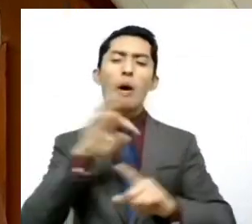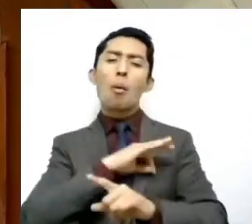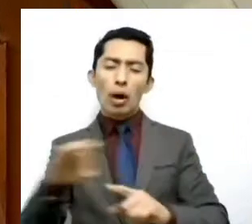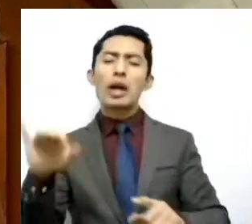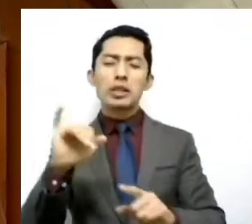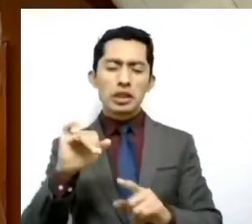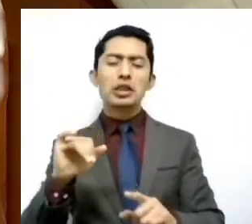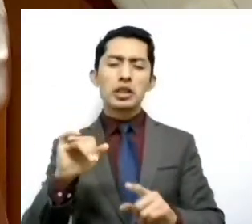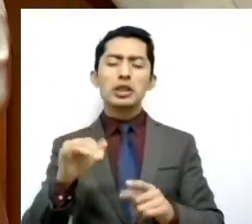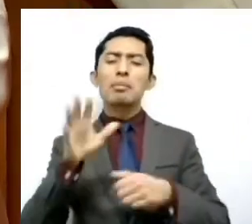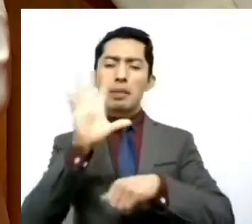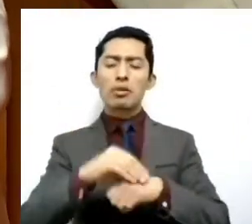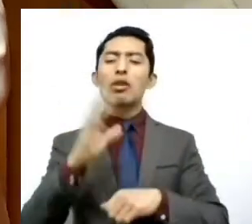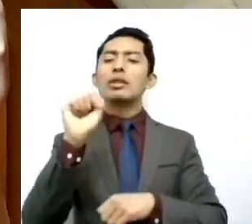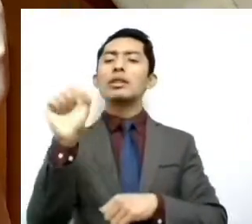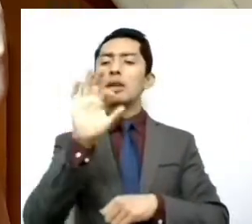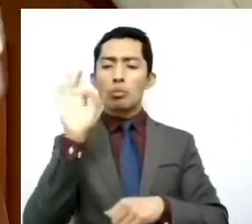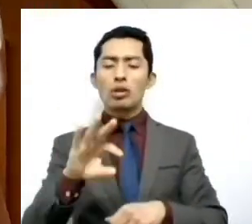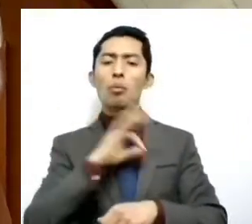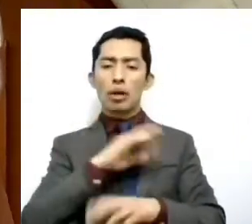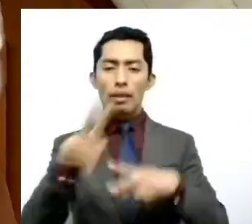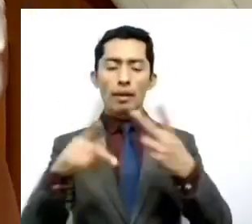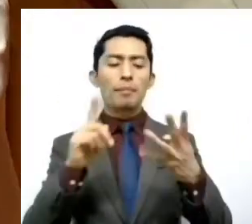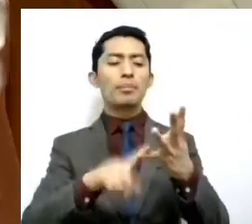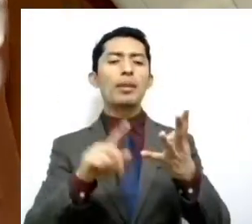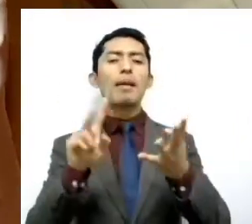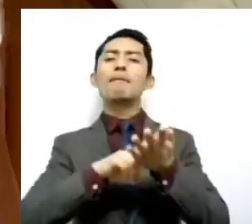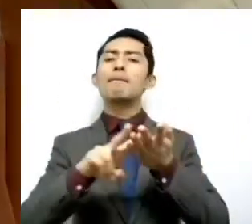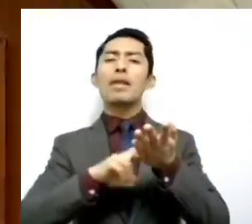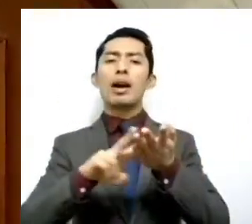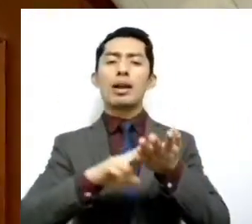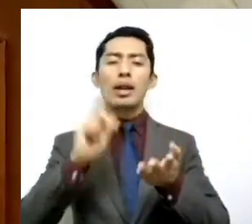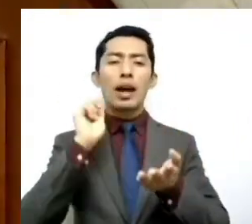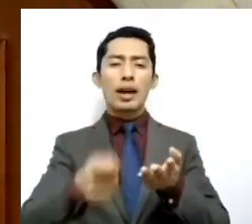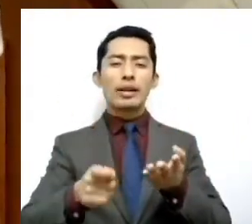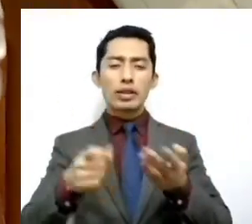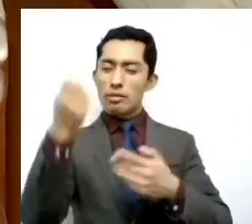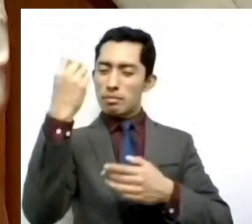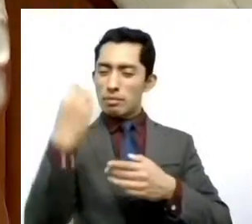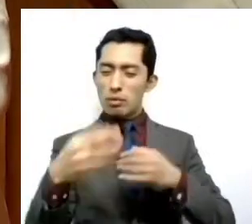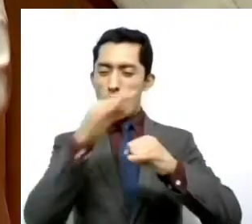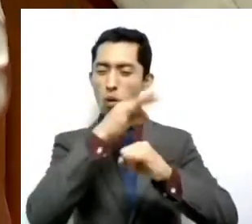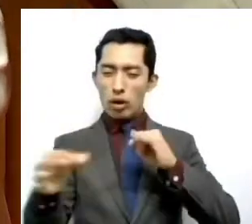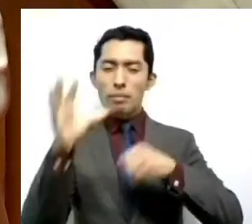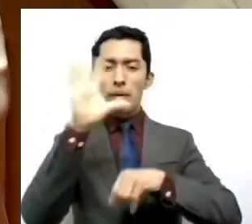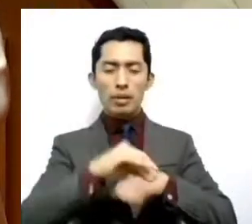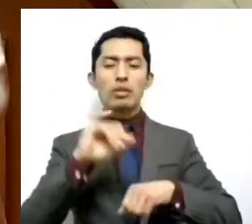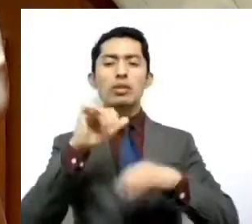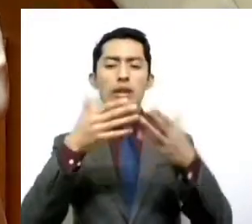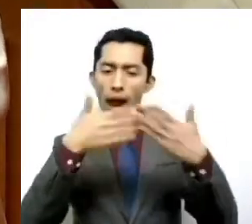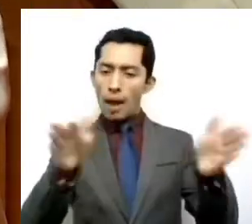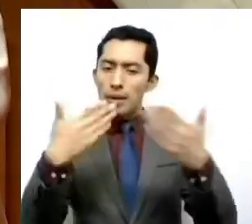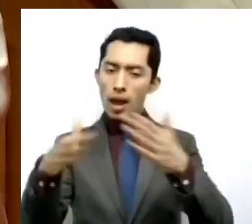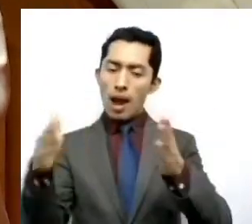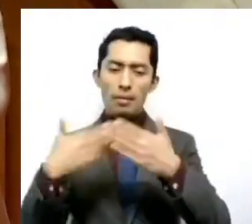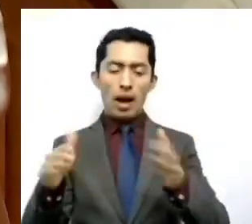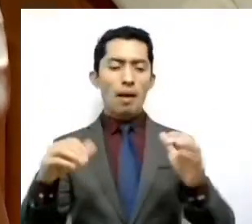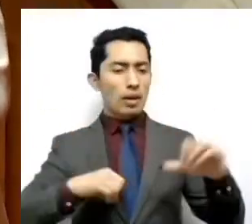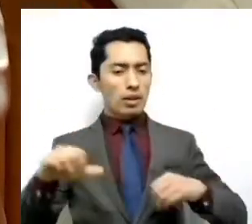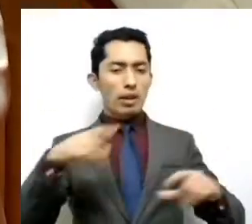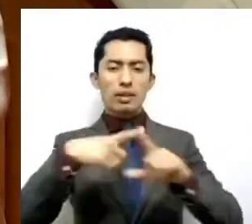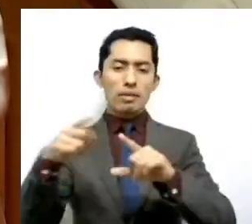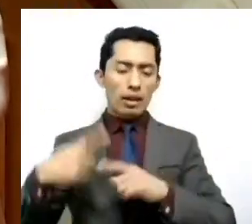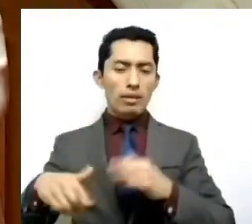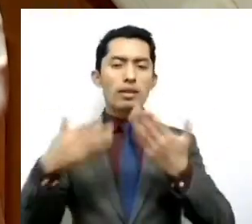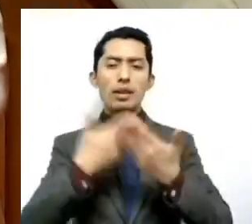del 60%. El color verde, el último del semáforo, permitirá la apertura de todas las actividades, incluidas